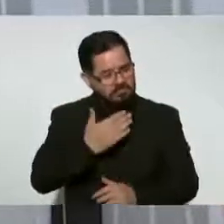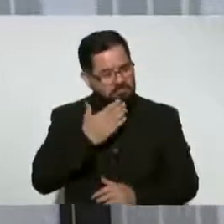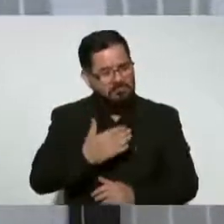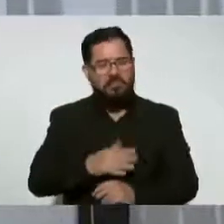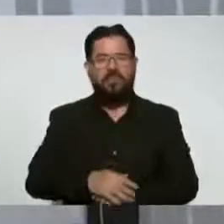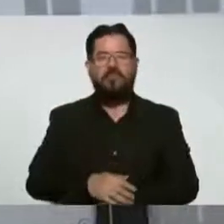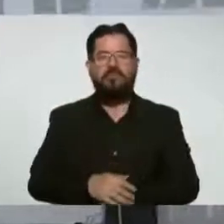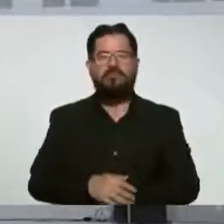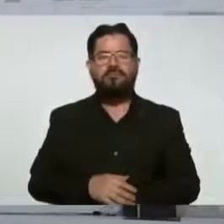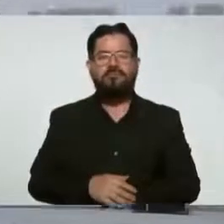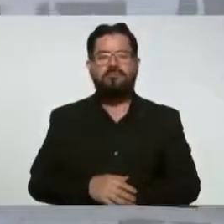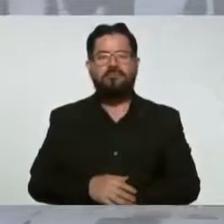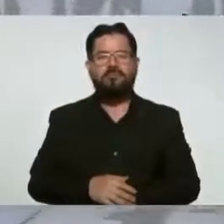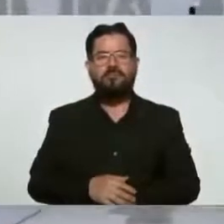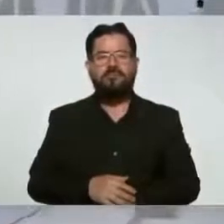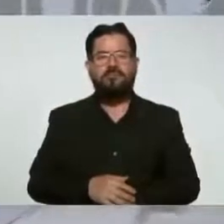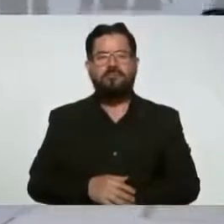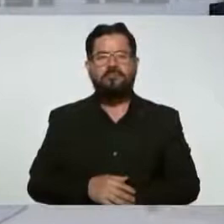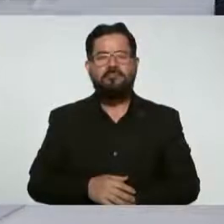se